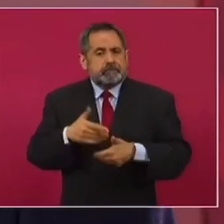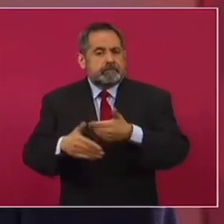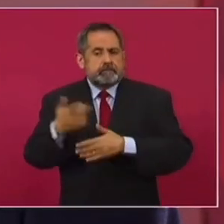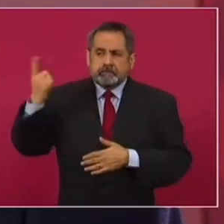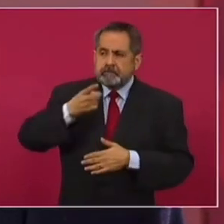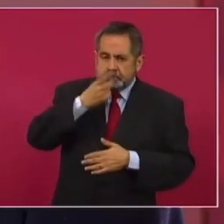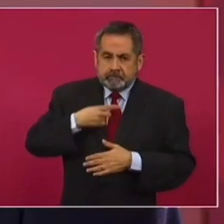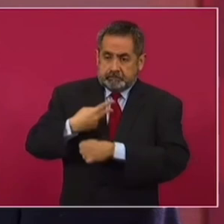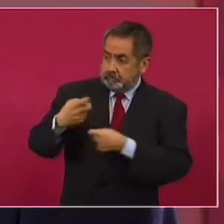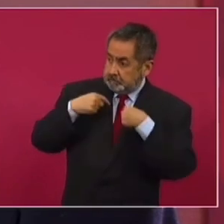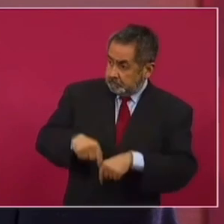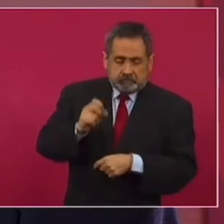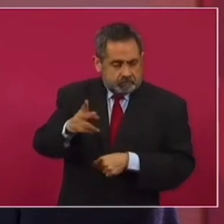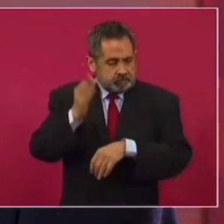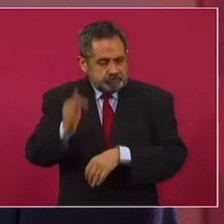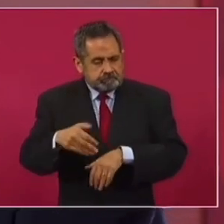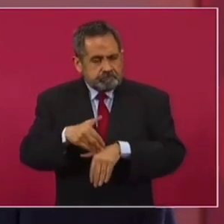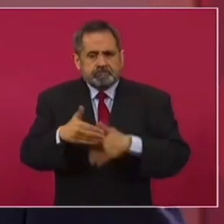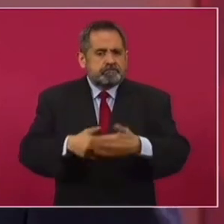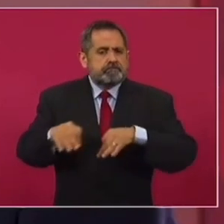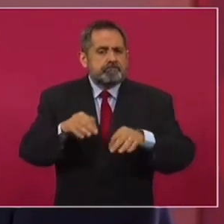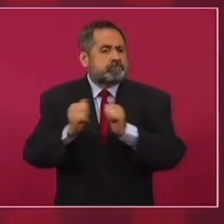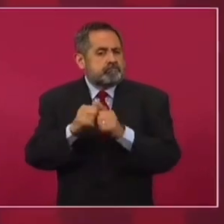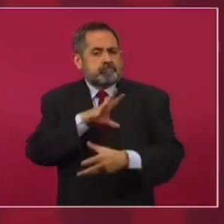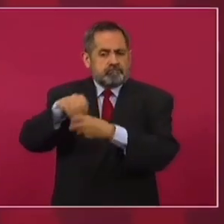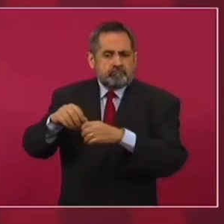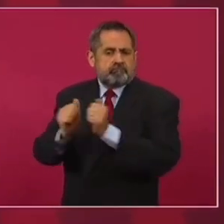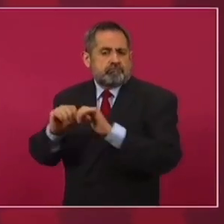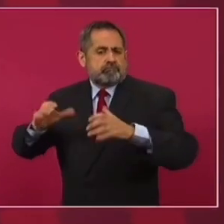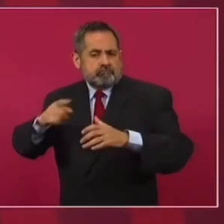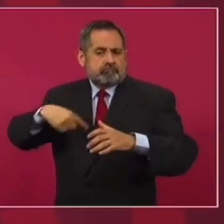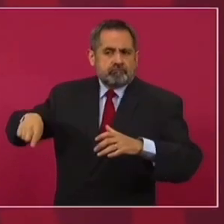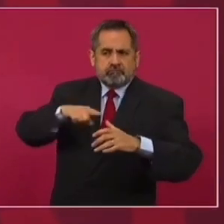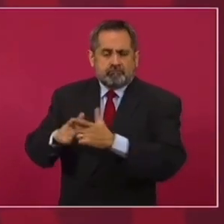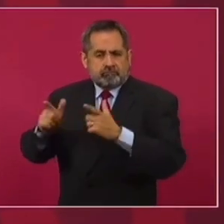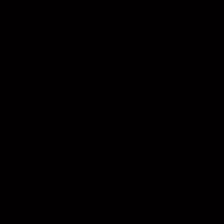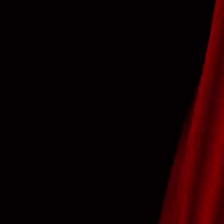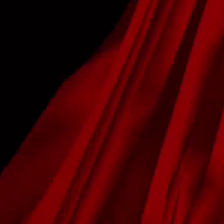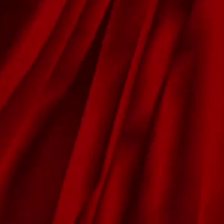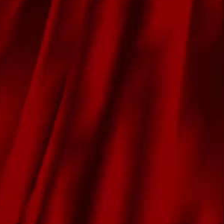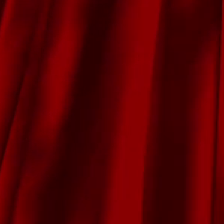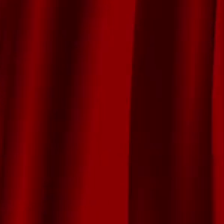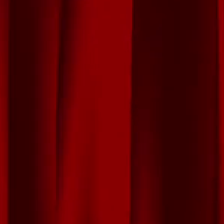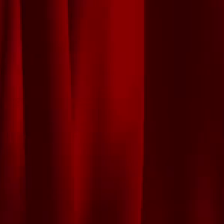presidente me dio cuando me invitó a trabajar con él, a formar parte de esta administración.